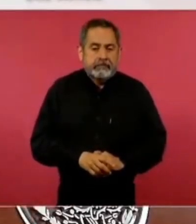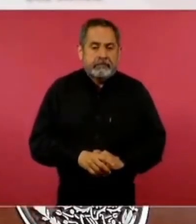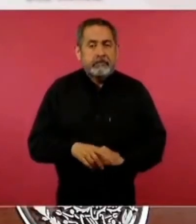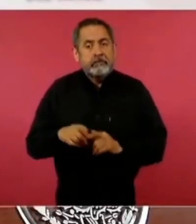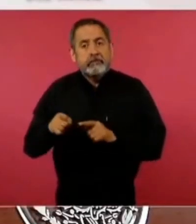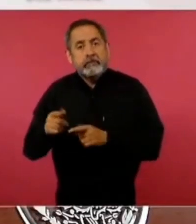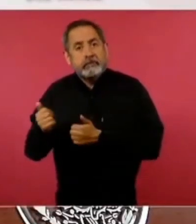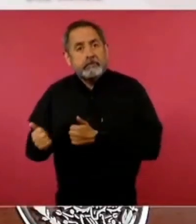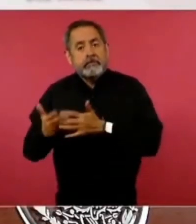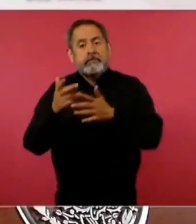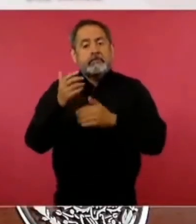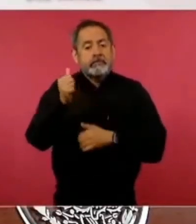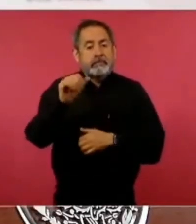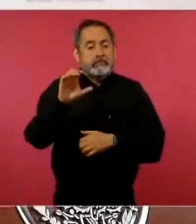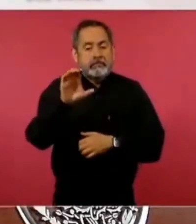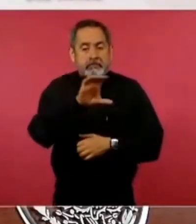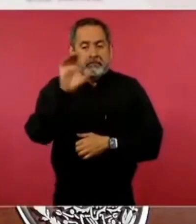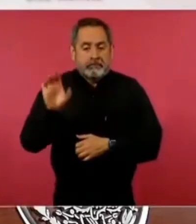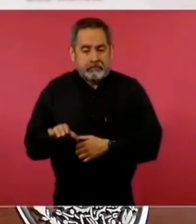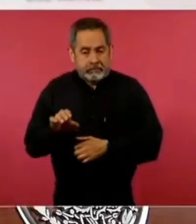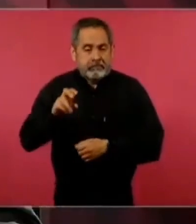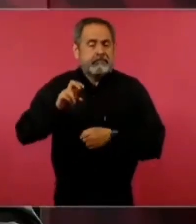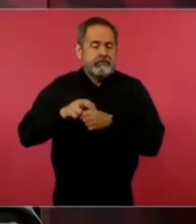Chicago, Estados Unidos,